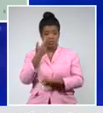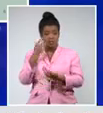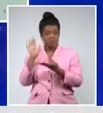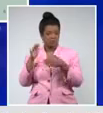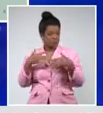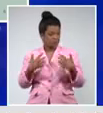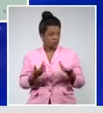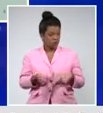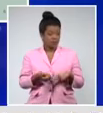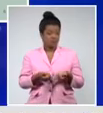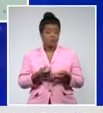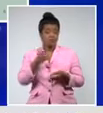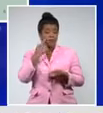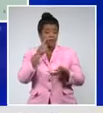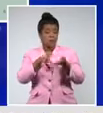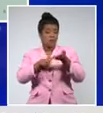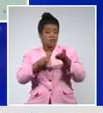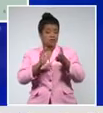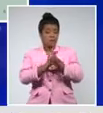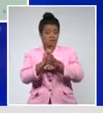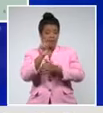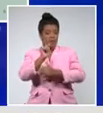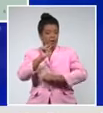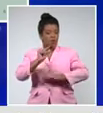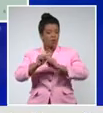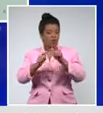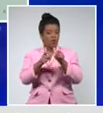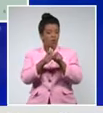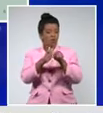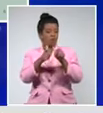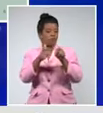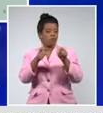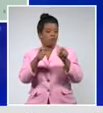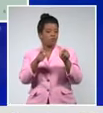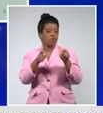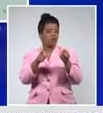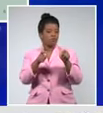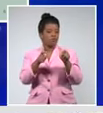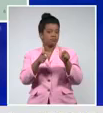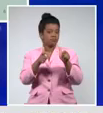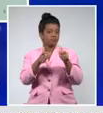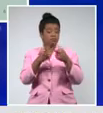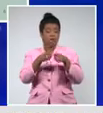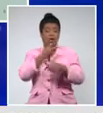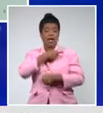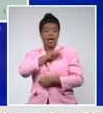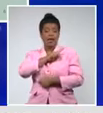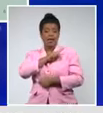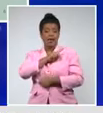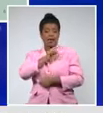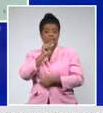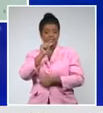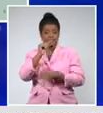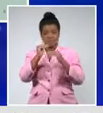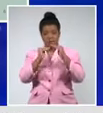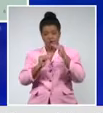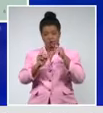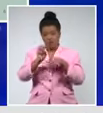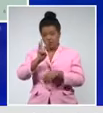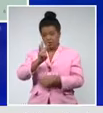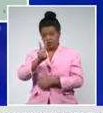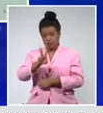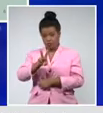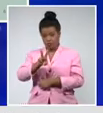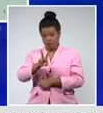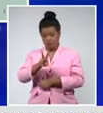provincia que ha ido aumentando, aunque en el día de ayer, 32 menos que el día anterior,